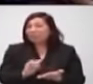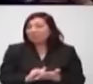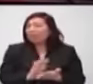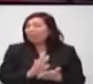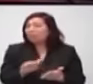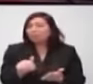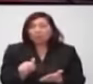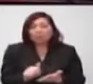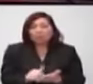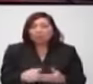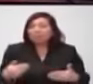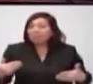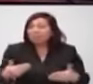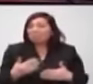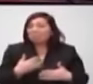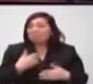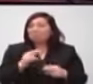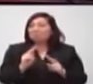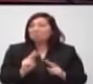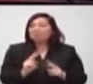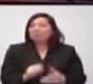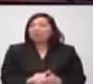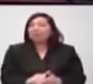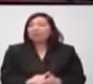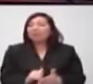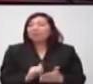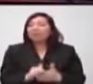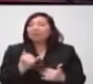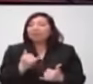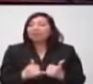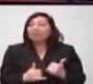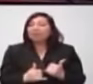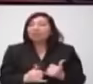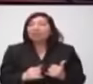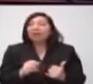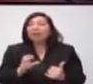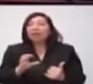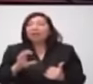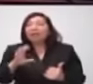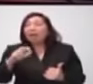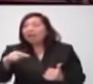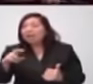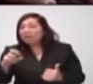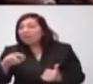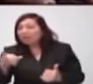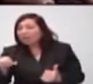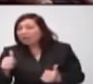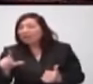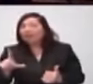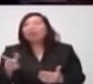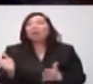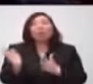hecho todos los viaductos, podemos ver los que ya se han terminado, son el Óvalo Naranjal, 25 de enero, Chimpullo,